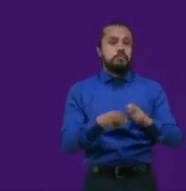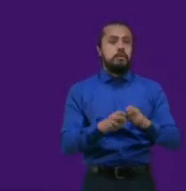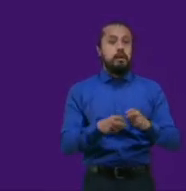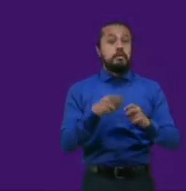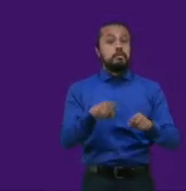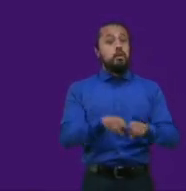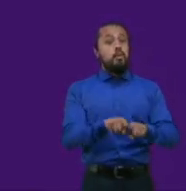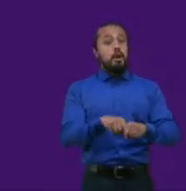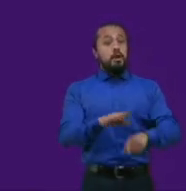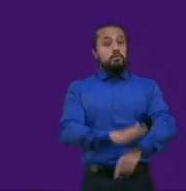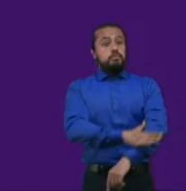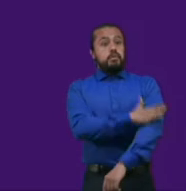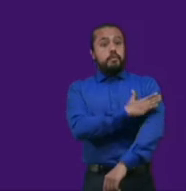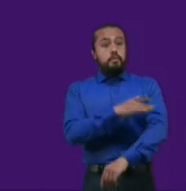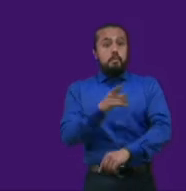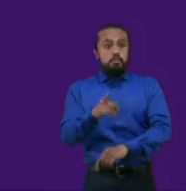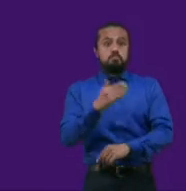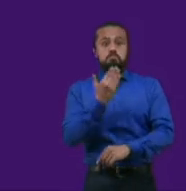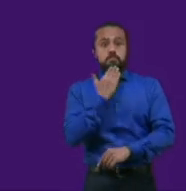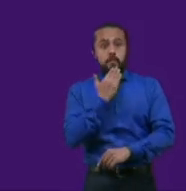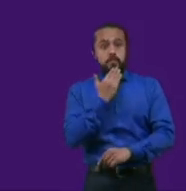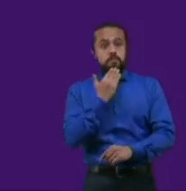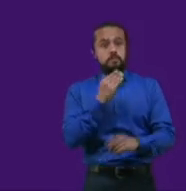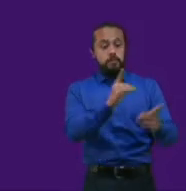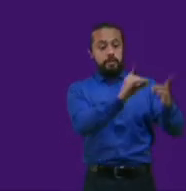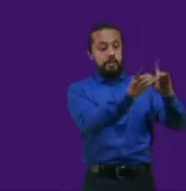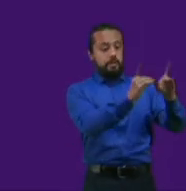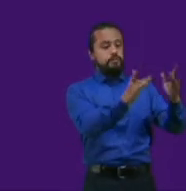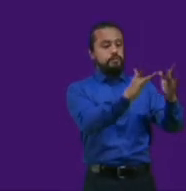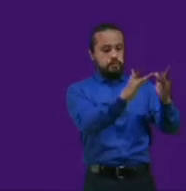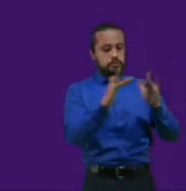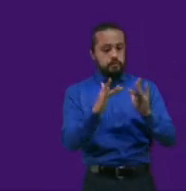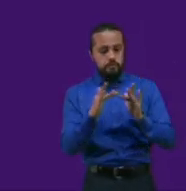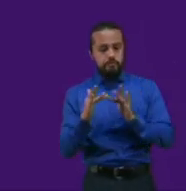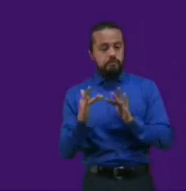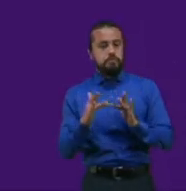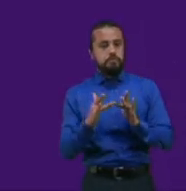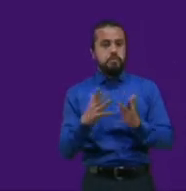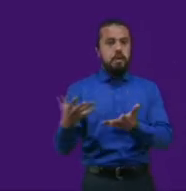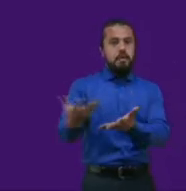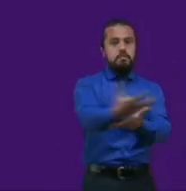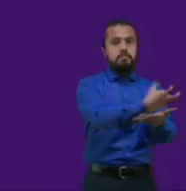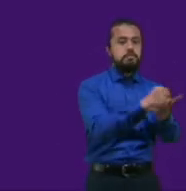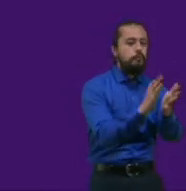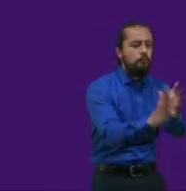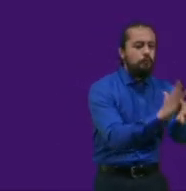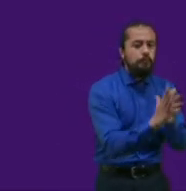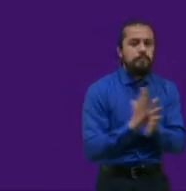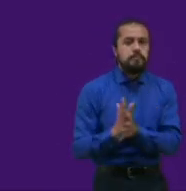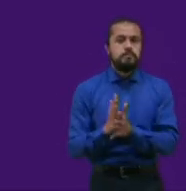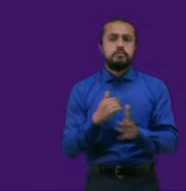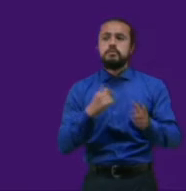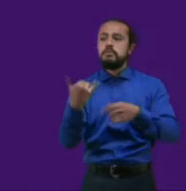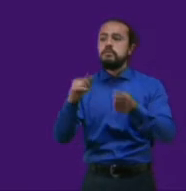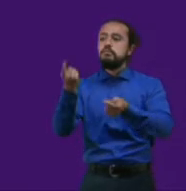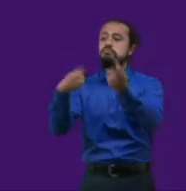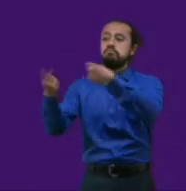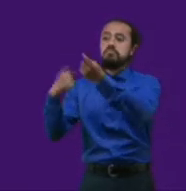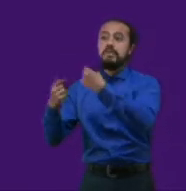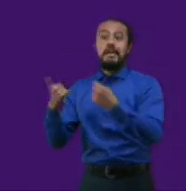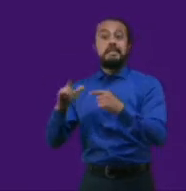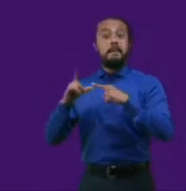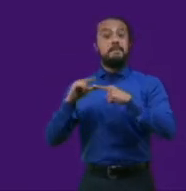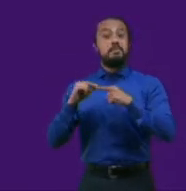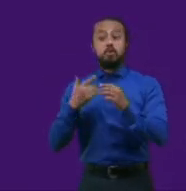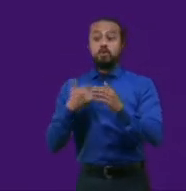emocionar y con suficiente data para poder conectar de, mire, esto no es que le vendí rapidísimo a mis 5 primos el